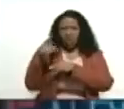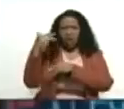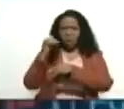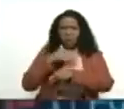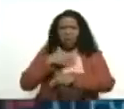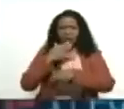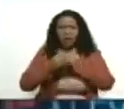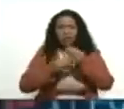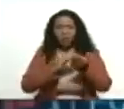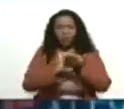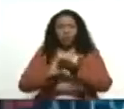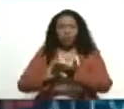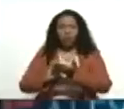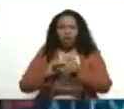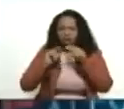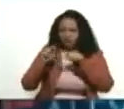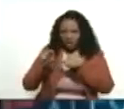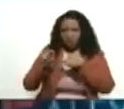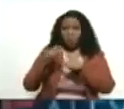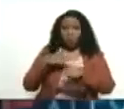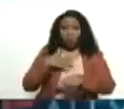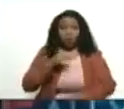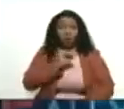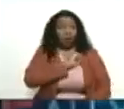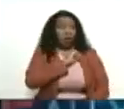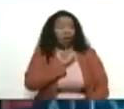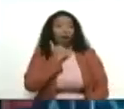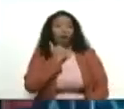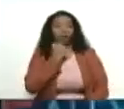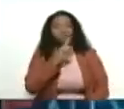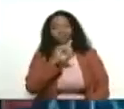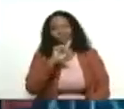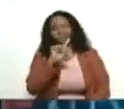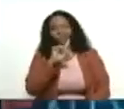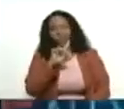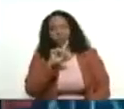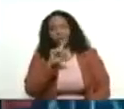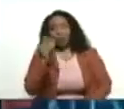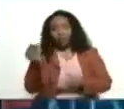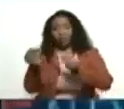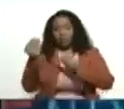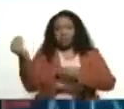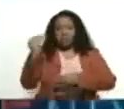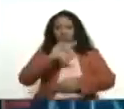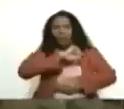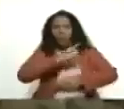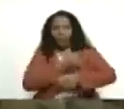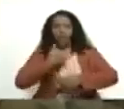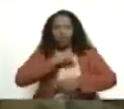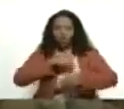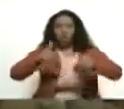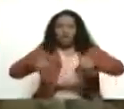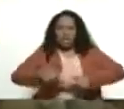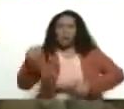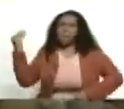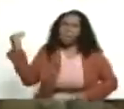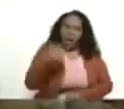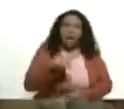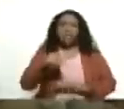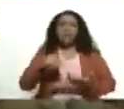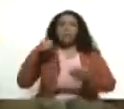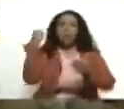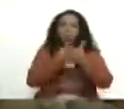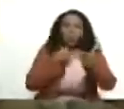manera, como si eso nos iba a asustar de alguna manera. Muy por el contrario, nos proporcionó más fuerza para seguir luchando, nos proporcionó más fuerza